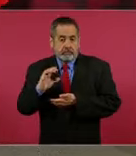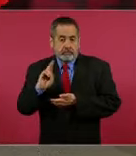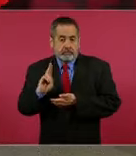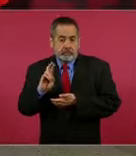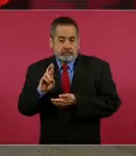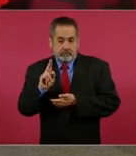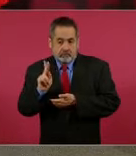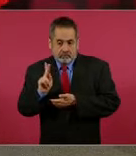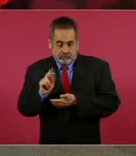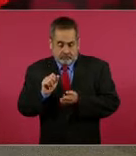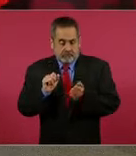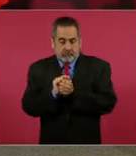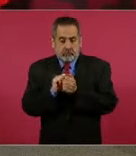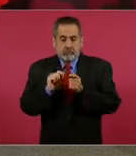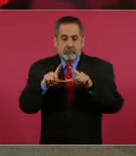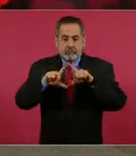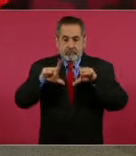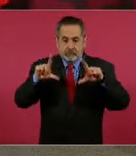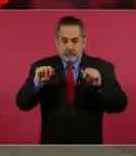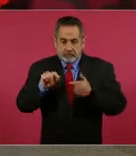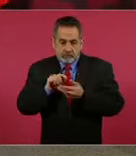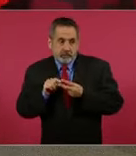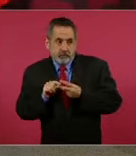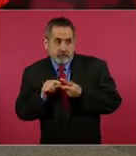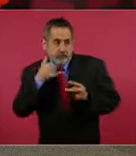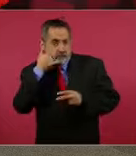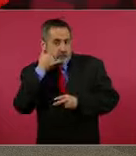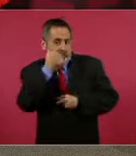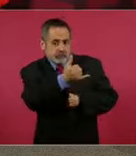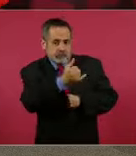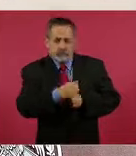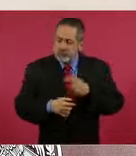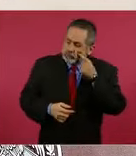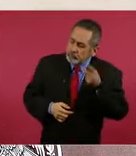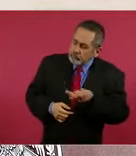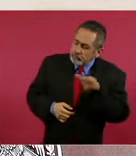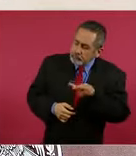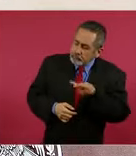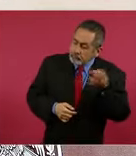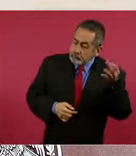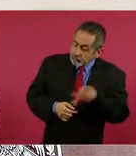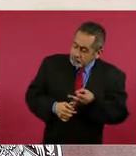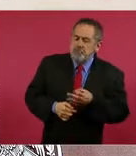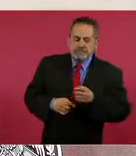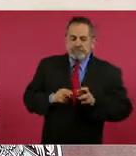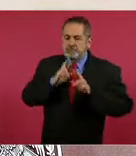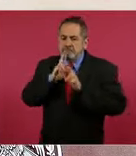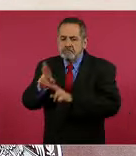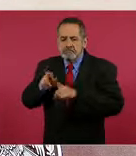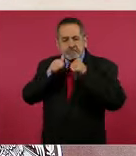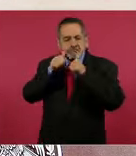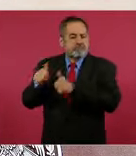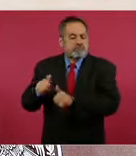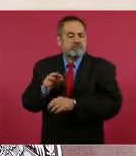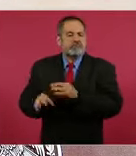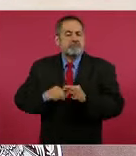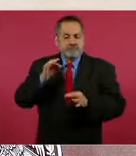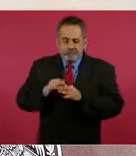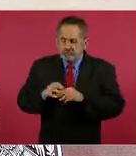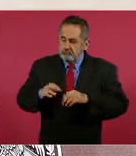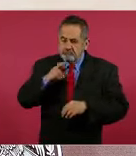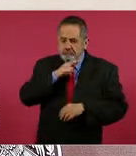para que podamos verificar que efectivamente la persona que llama es quien dice y entonces poder atenderla con la eficiencia con la que queremos